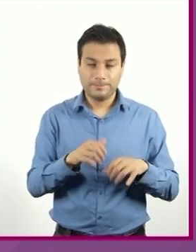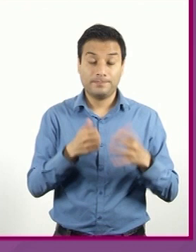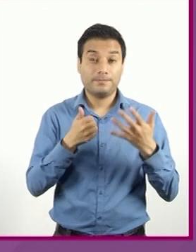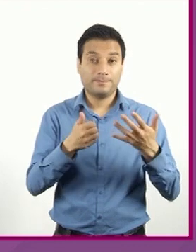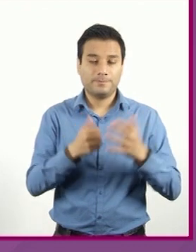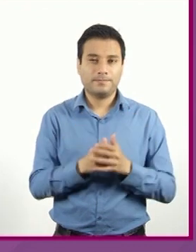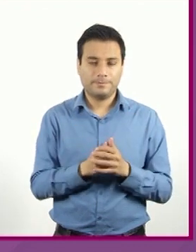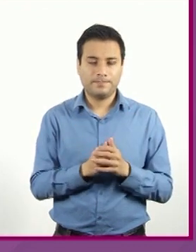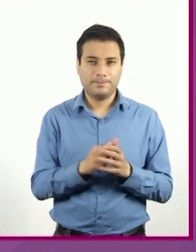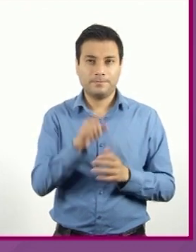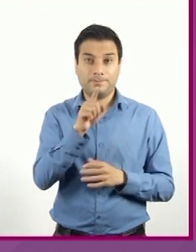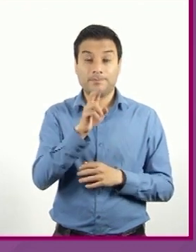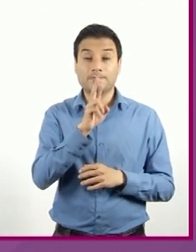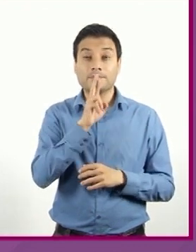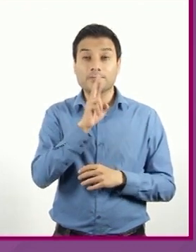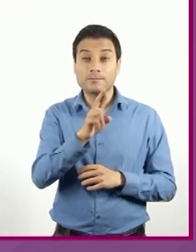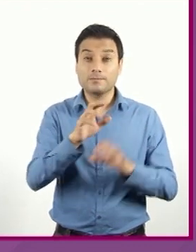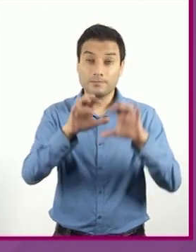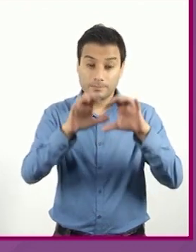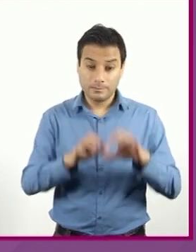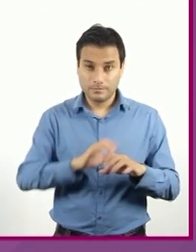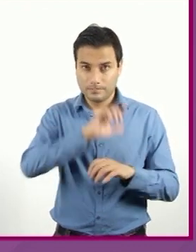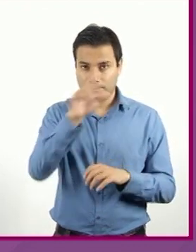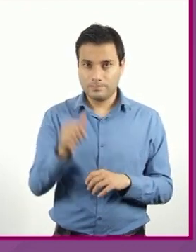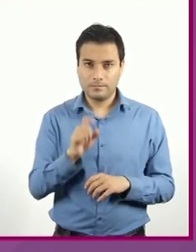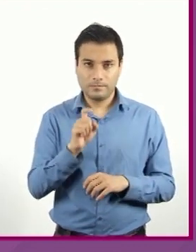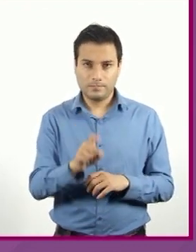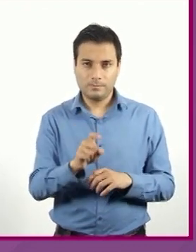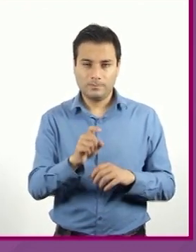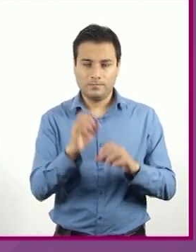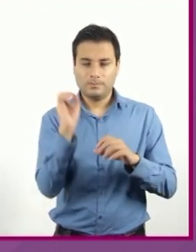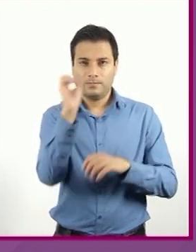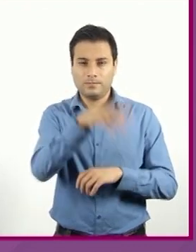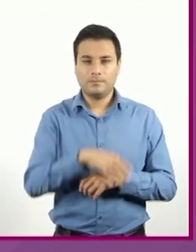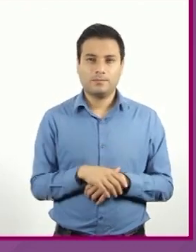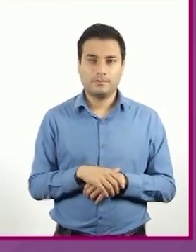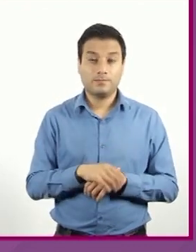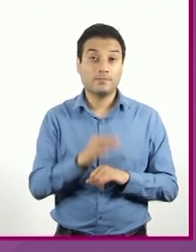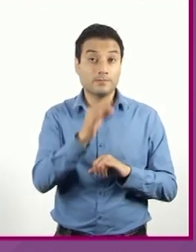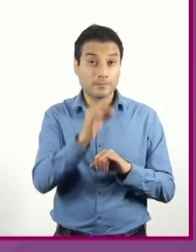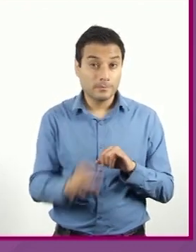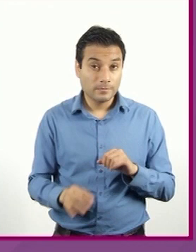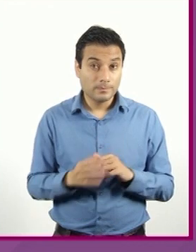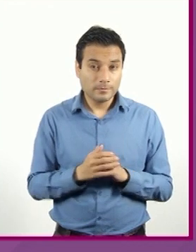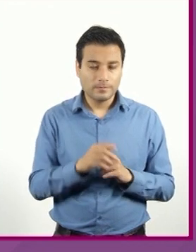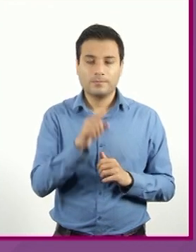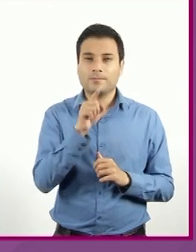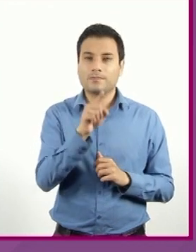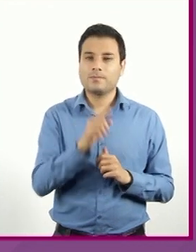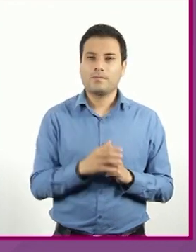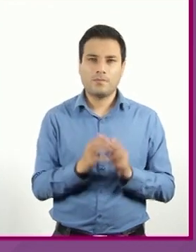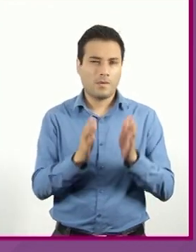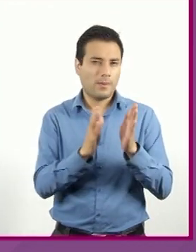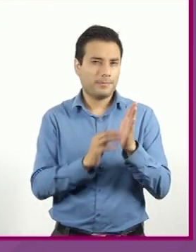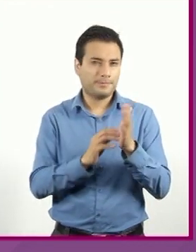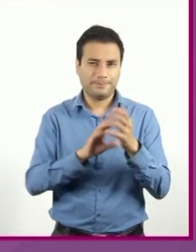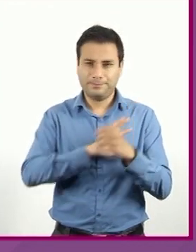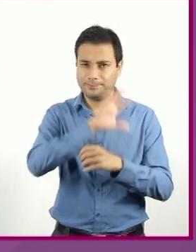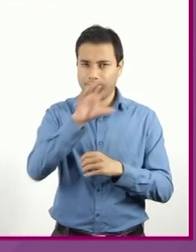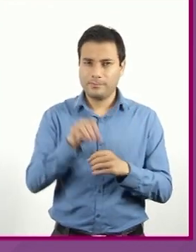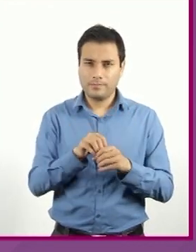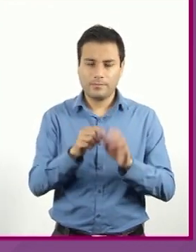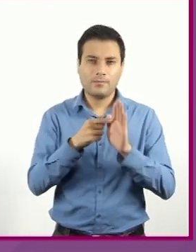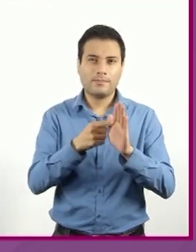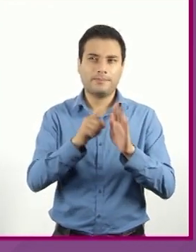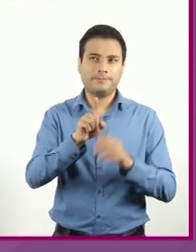las respuestas y pulsa el botón enviar. Por último, presenta toda la documentación requerida en